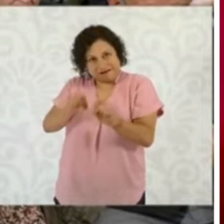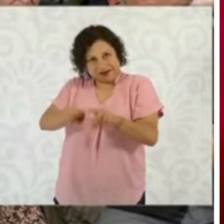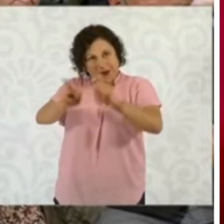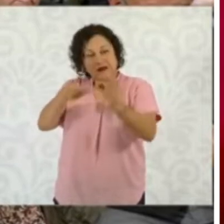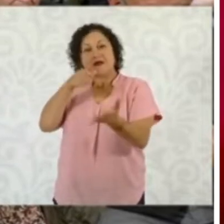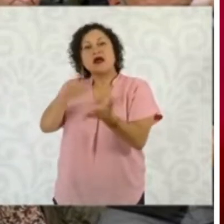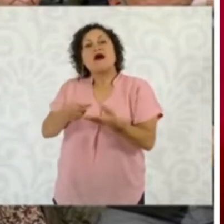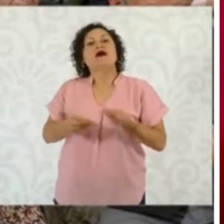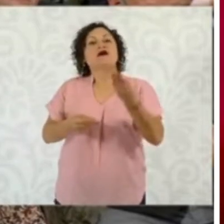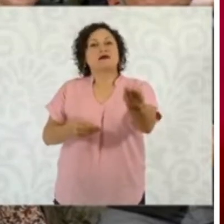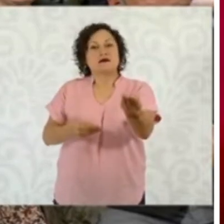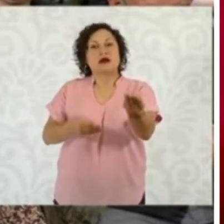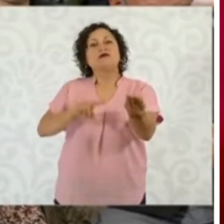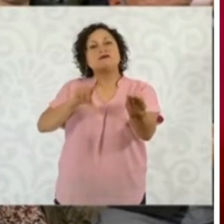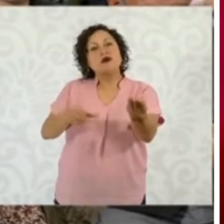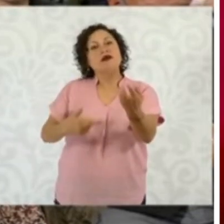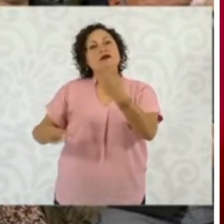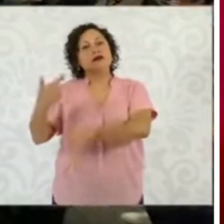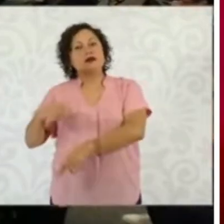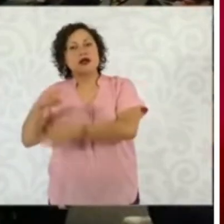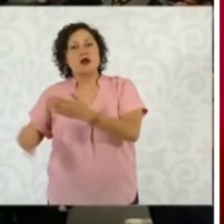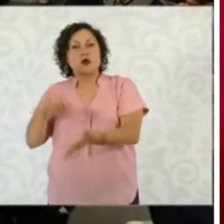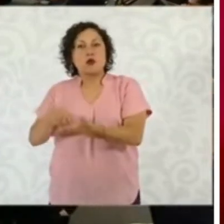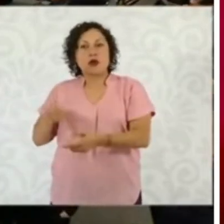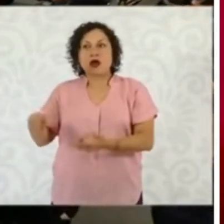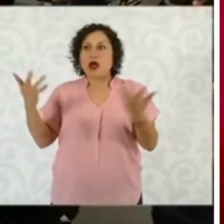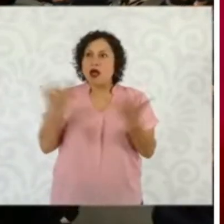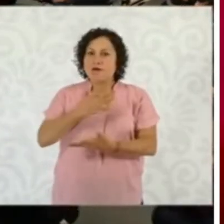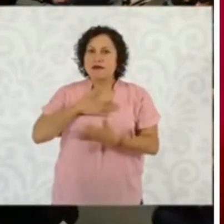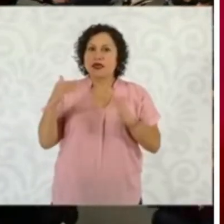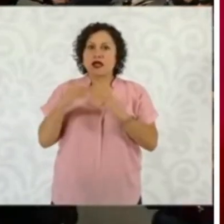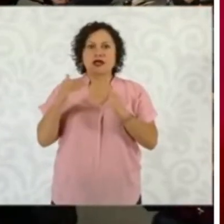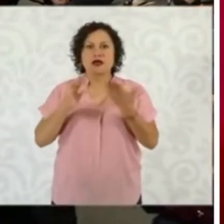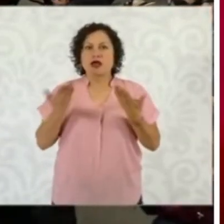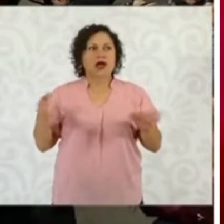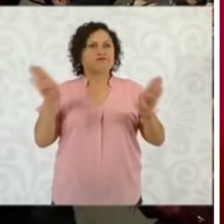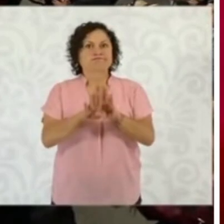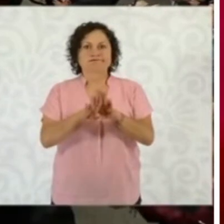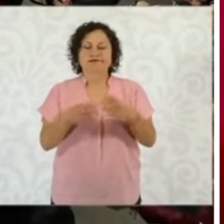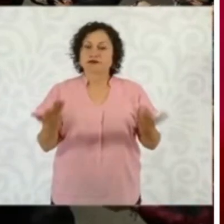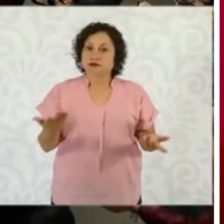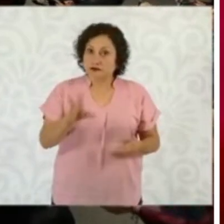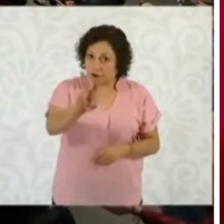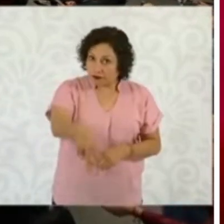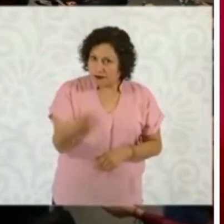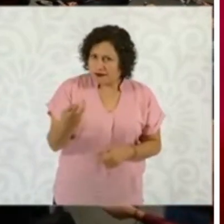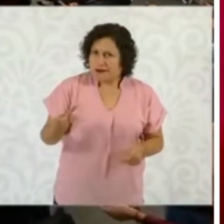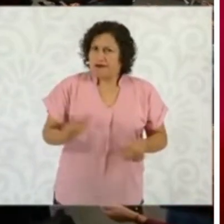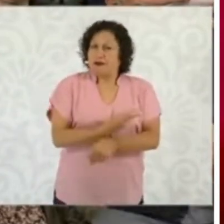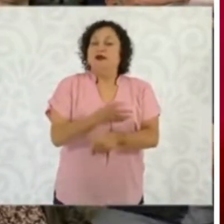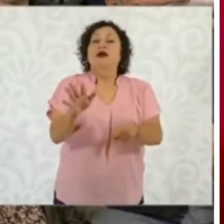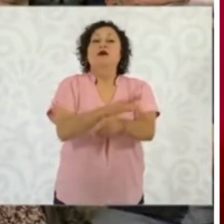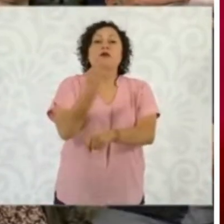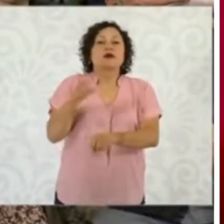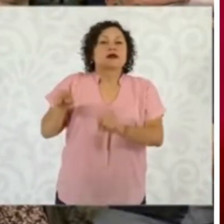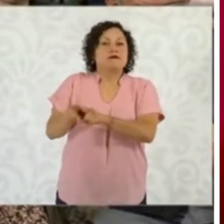cuando regresaron, uno de los que vino se encontró con que ya se había efectuado el desalojo de su propia vivienda. Y es un poco irónico el asunto, porque quien está hoy ejecutando